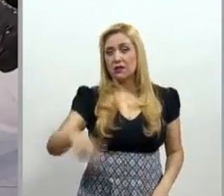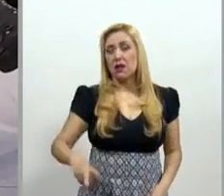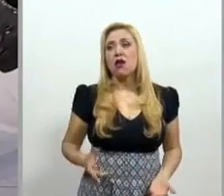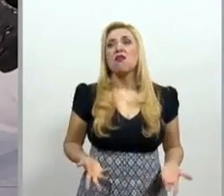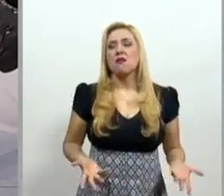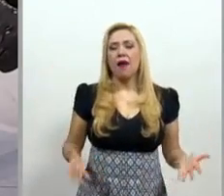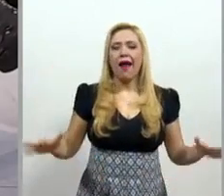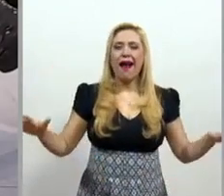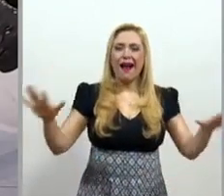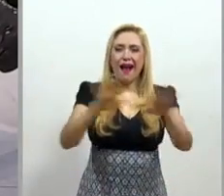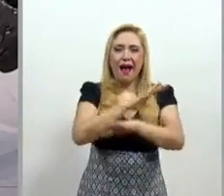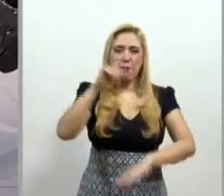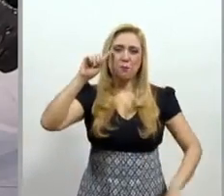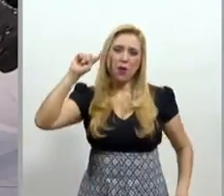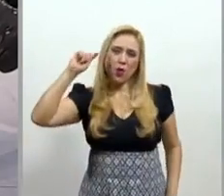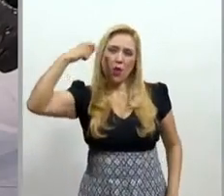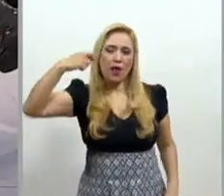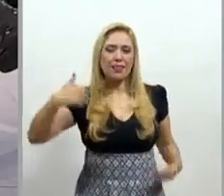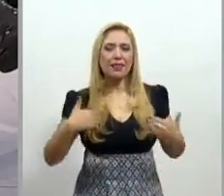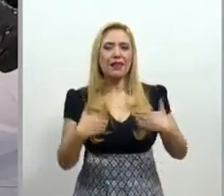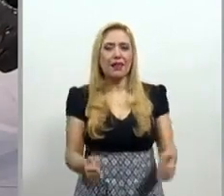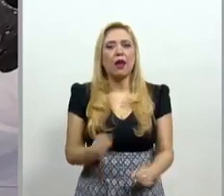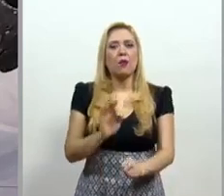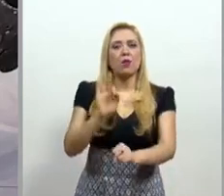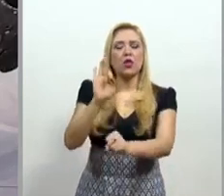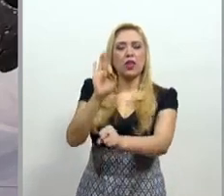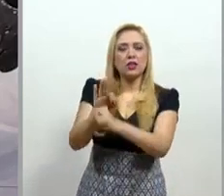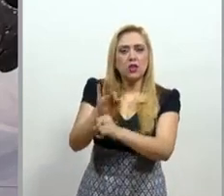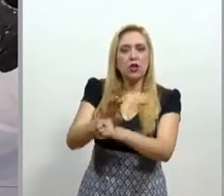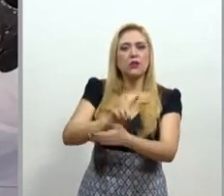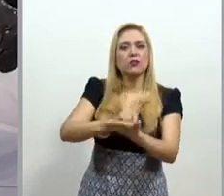cambio de enfoque en el entendimiento de la protección del derecho humano. Es decir,